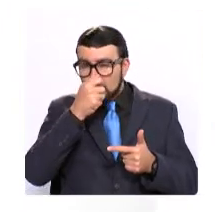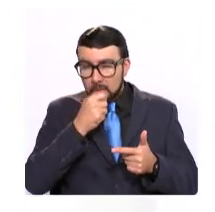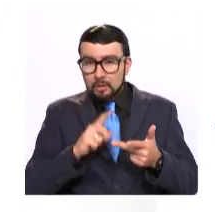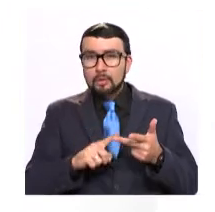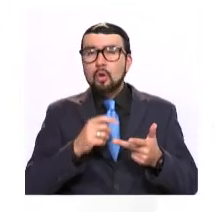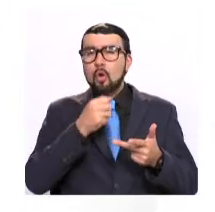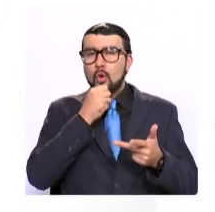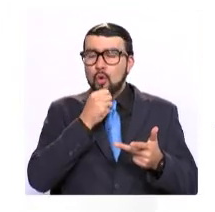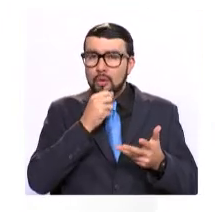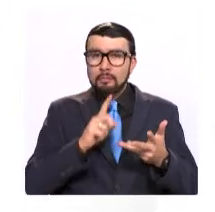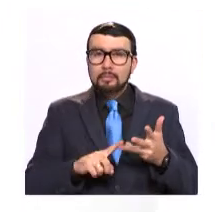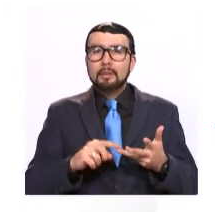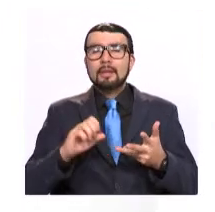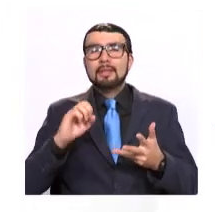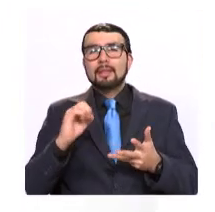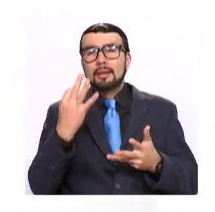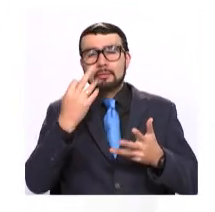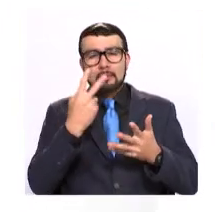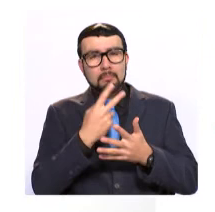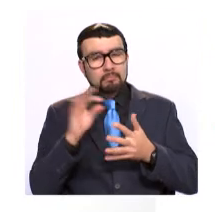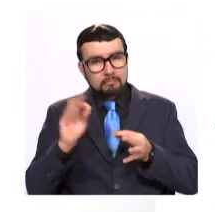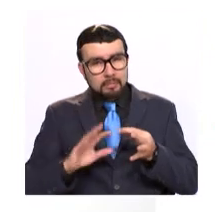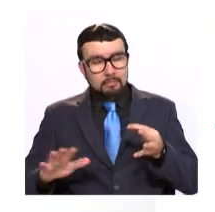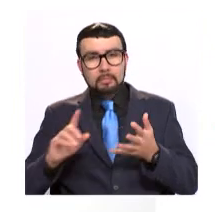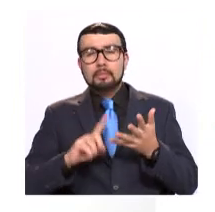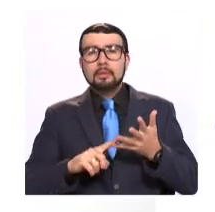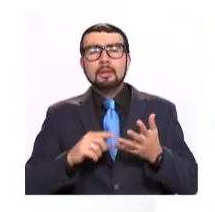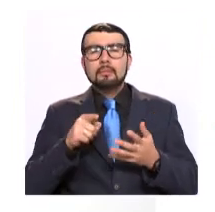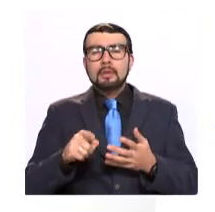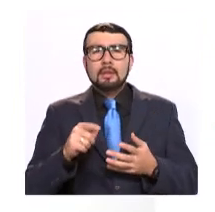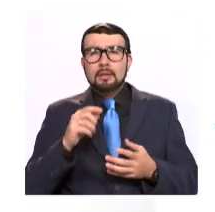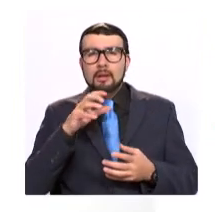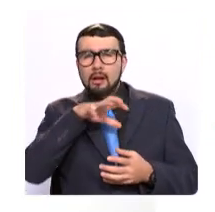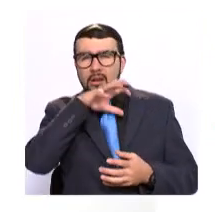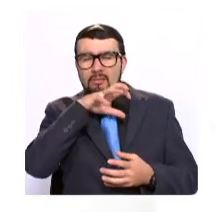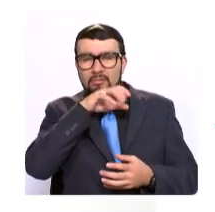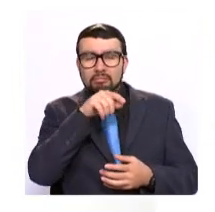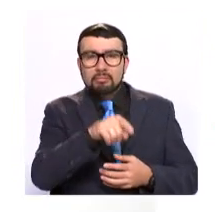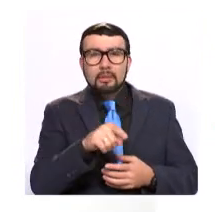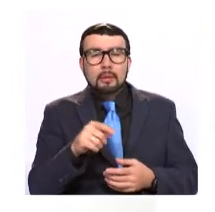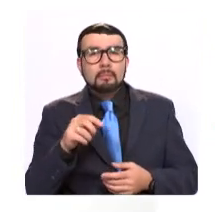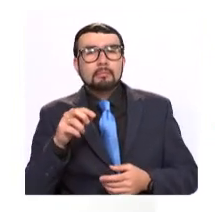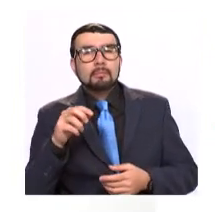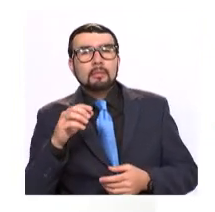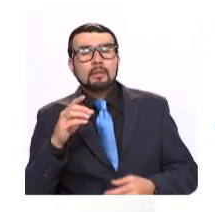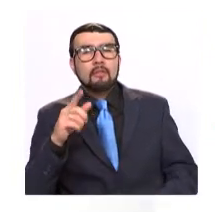viral, varicela, hepatitis A, rabia, fiebre amarilla, fiebre